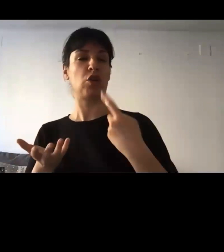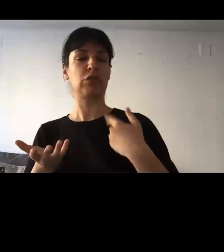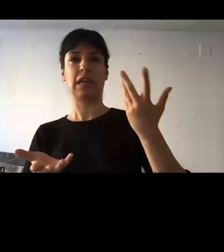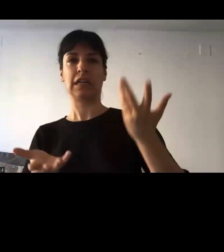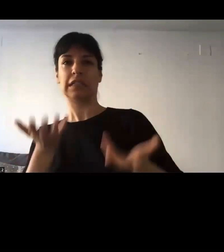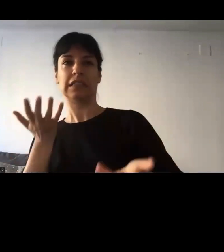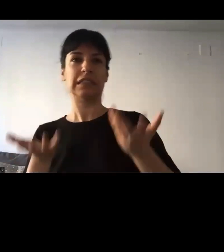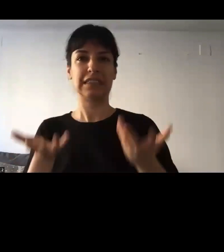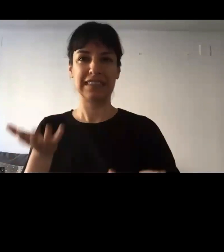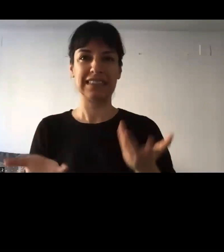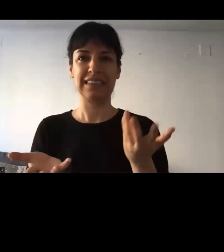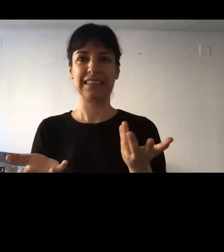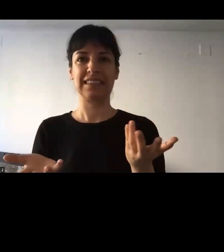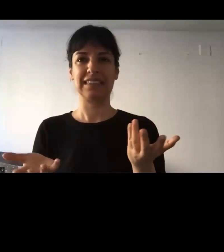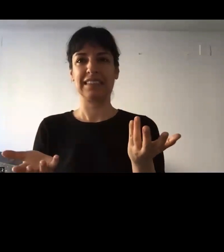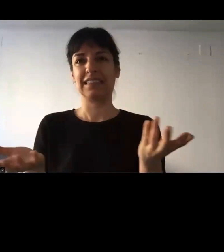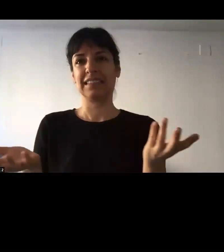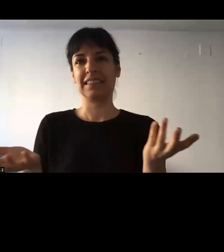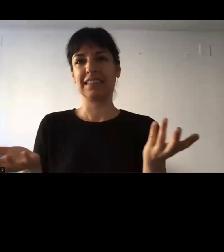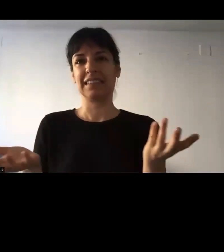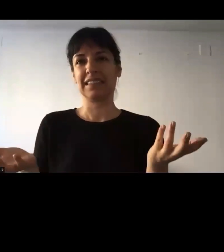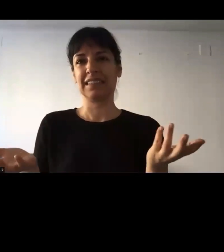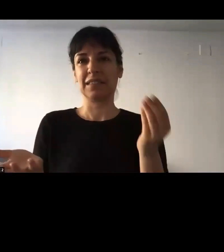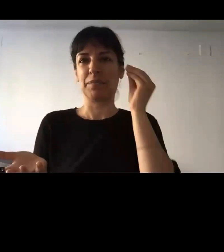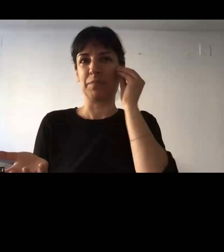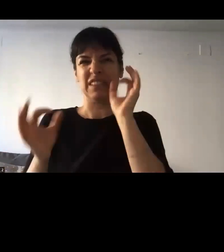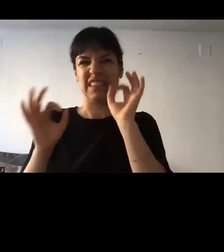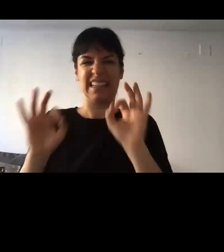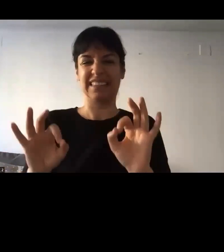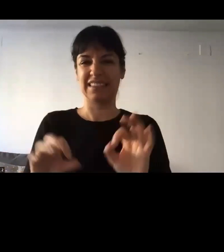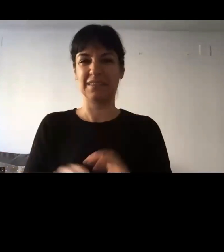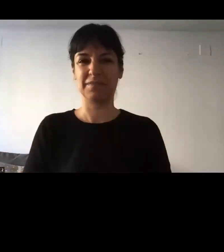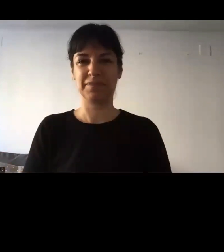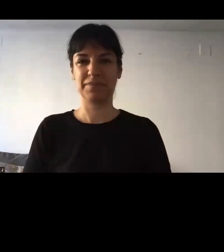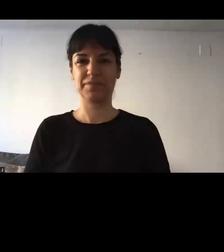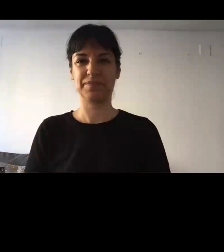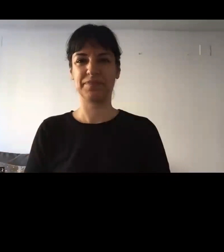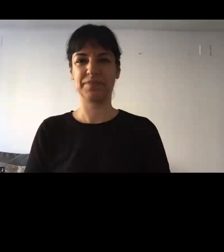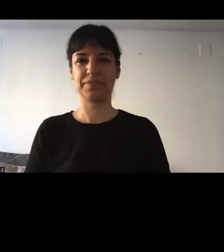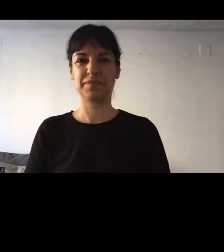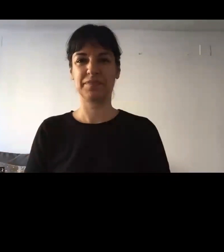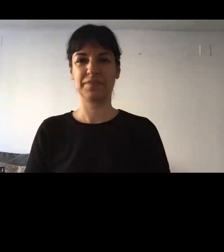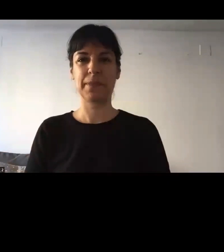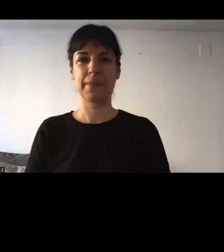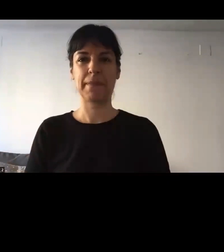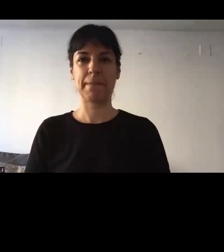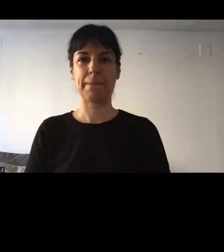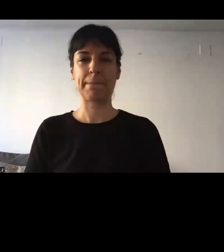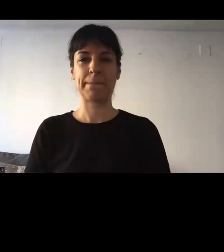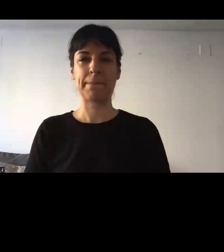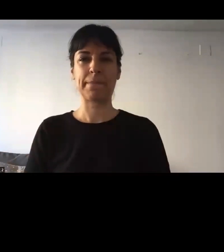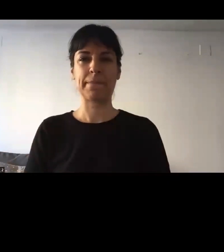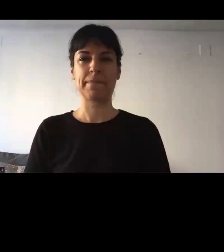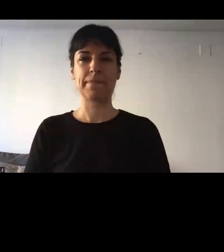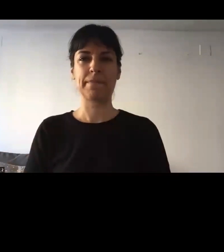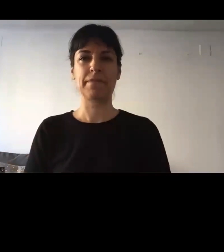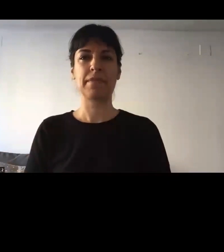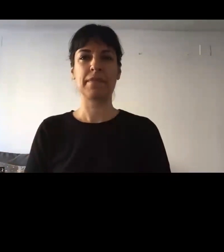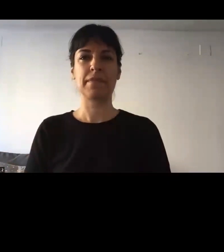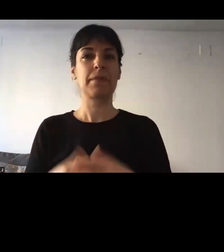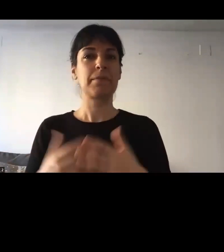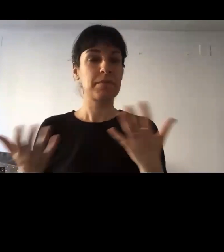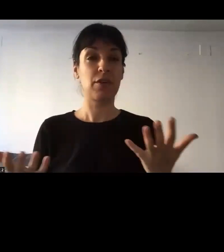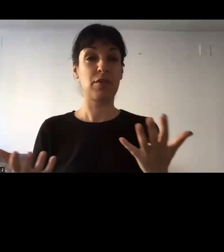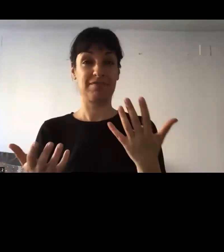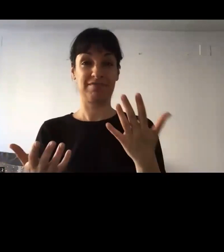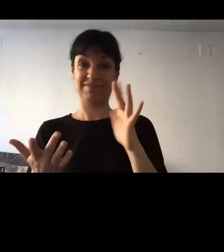es esto lo que ocurre. Pero sí que es cierto que creo que de este tipo de